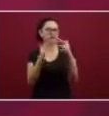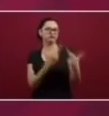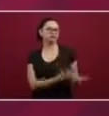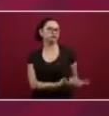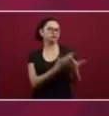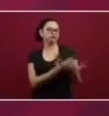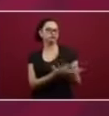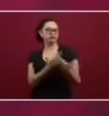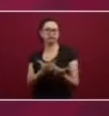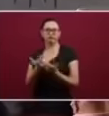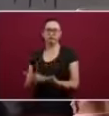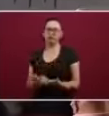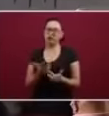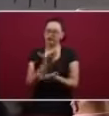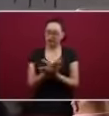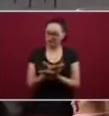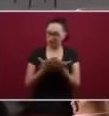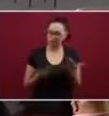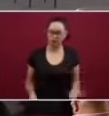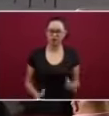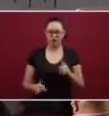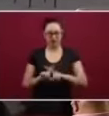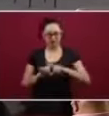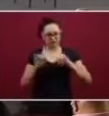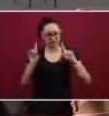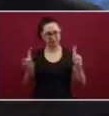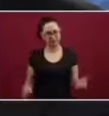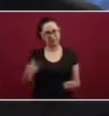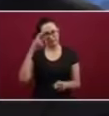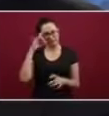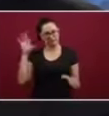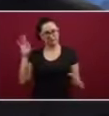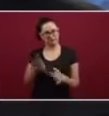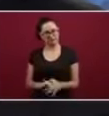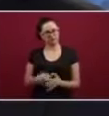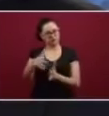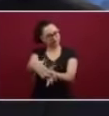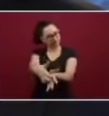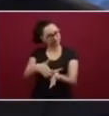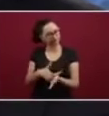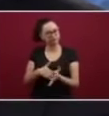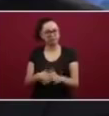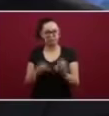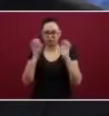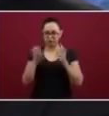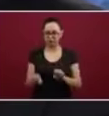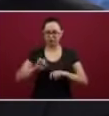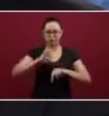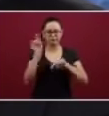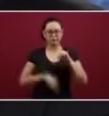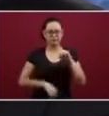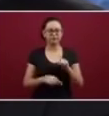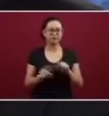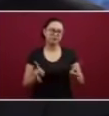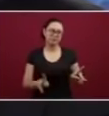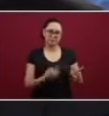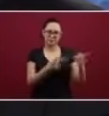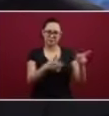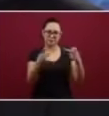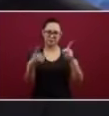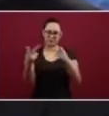cuya venta se iría a los municipios marginados de las montañas en Guerrero. Y de esta